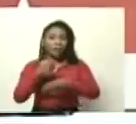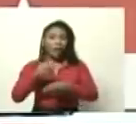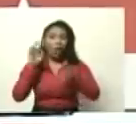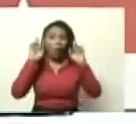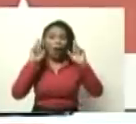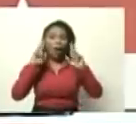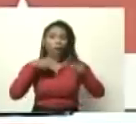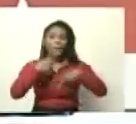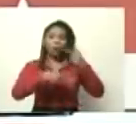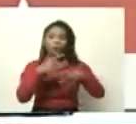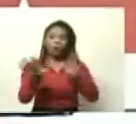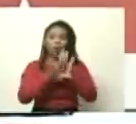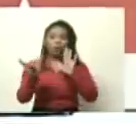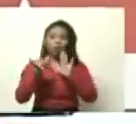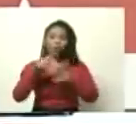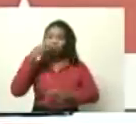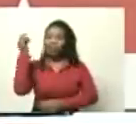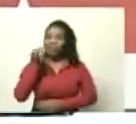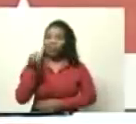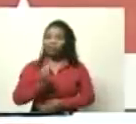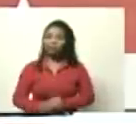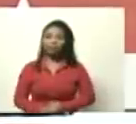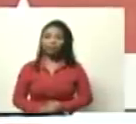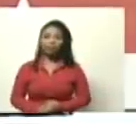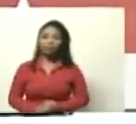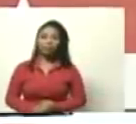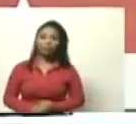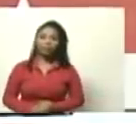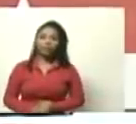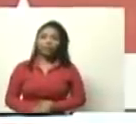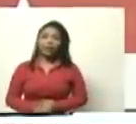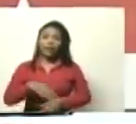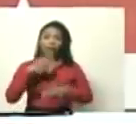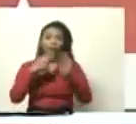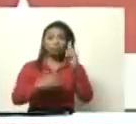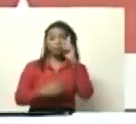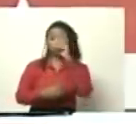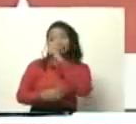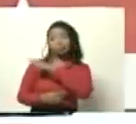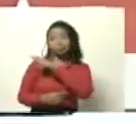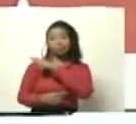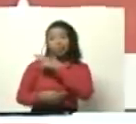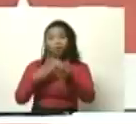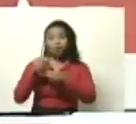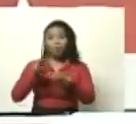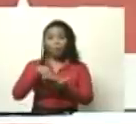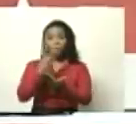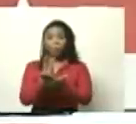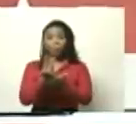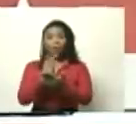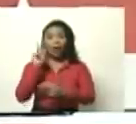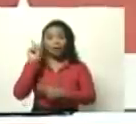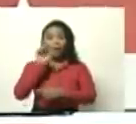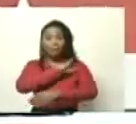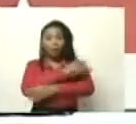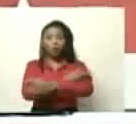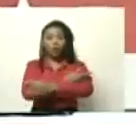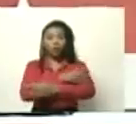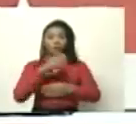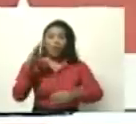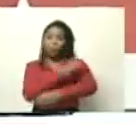proceso constituyente, de verdad, y voltearan patas arriba el poder de la oligarquía